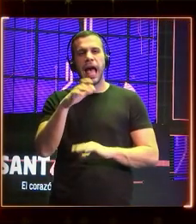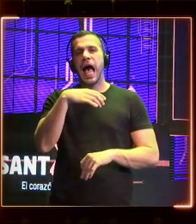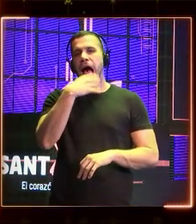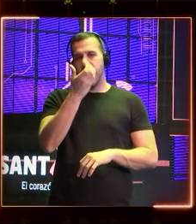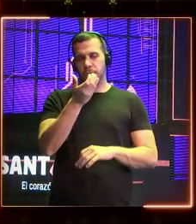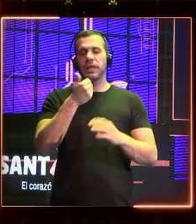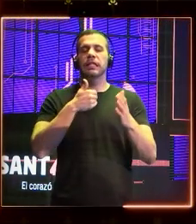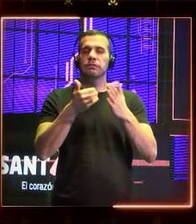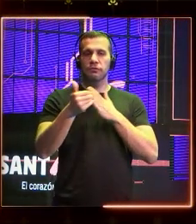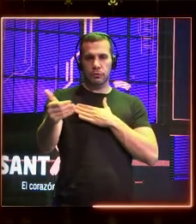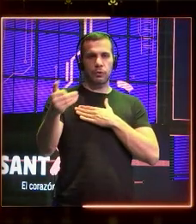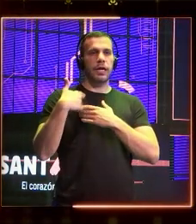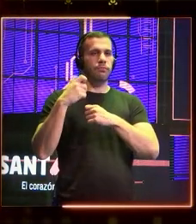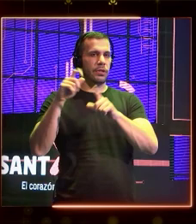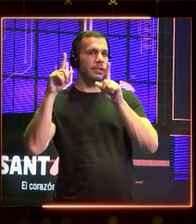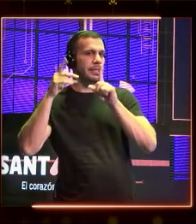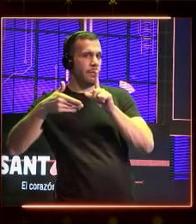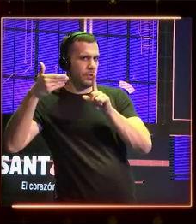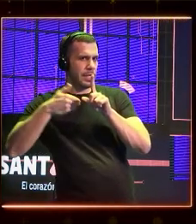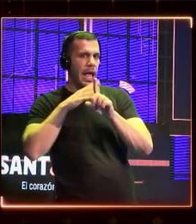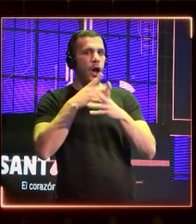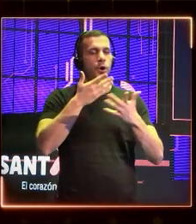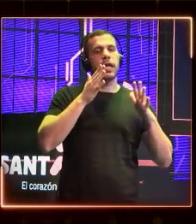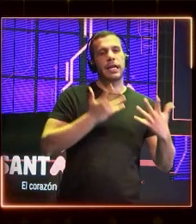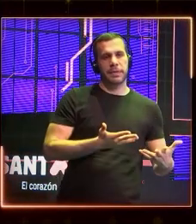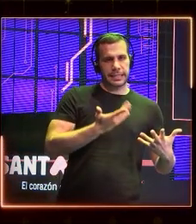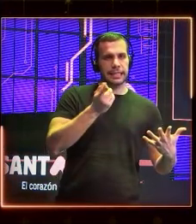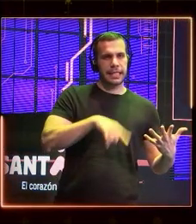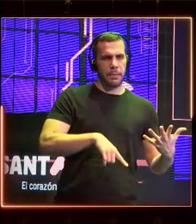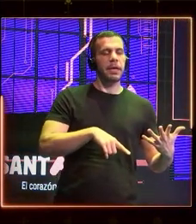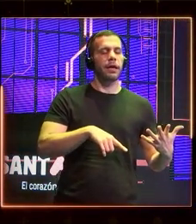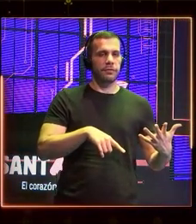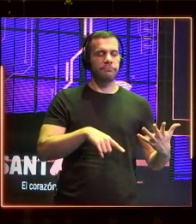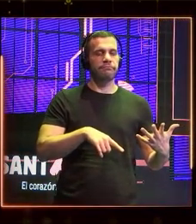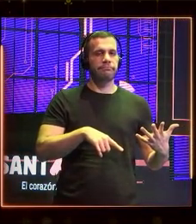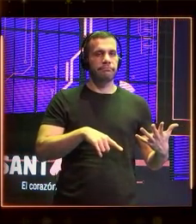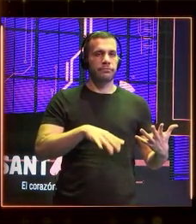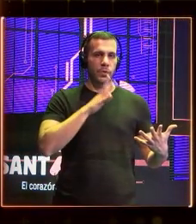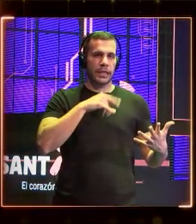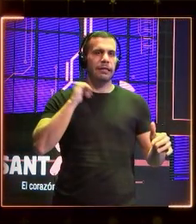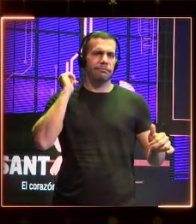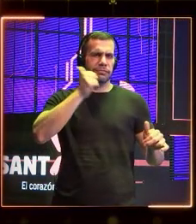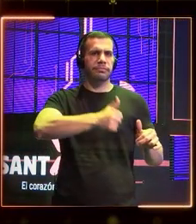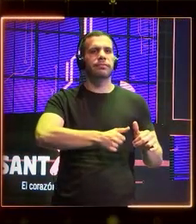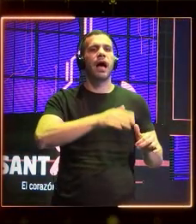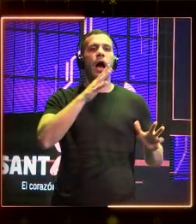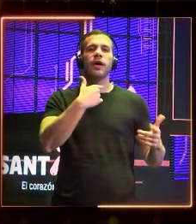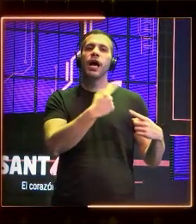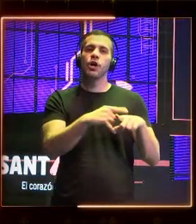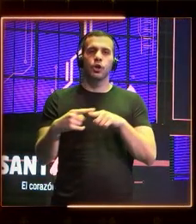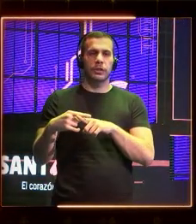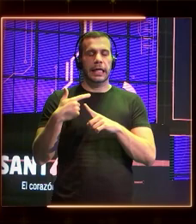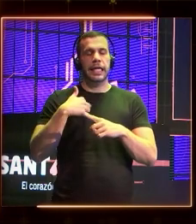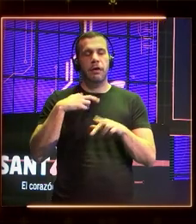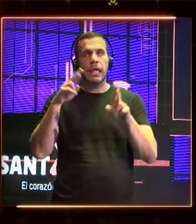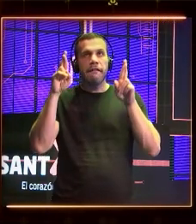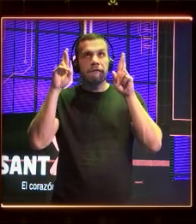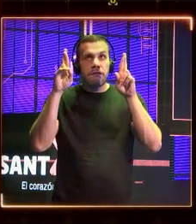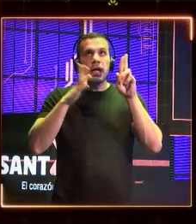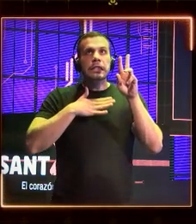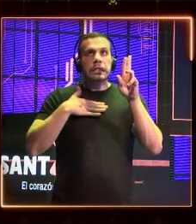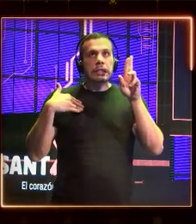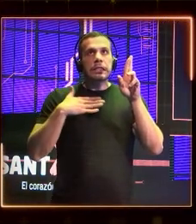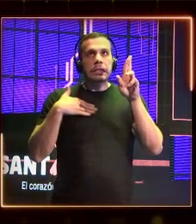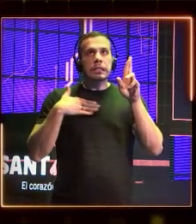está hablando mucho en el presente tiene mucho recorrido y vamos a ver cosas que posiblemente llevemos esperando mucho tiempo voy a contar una historia